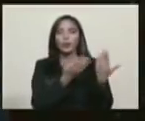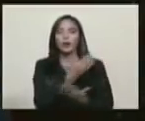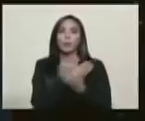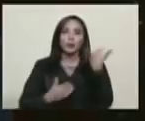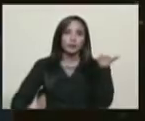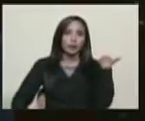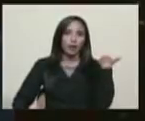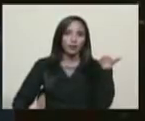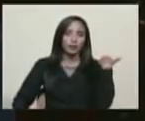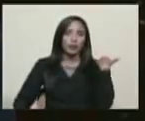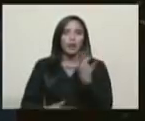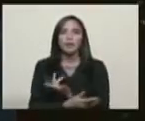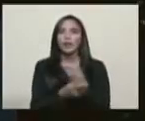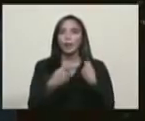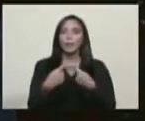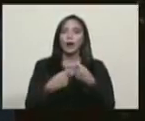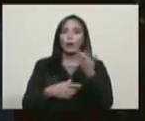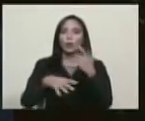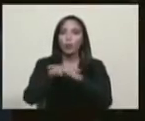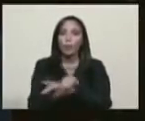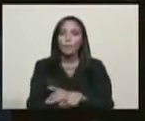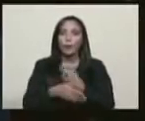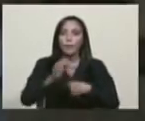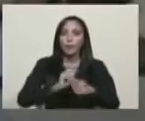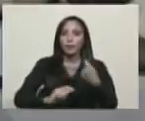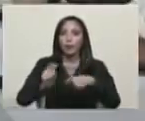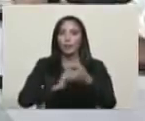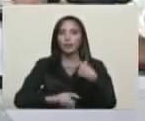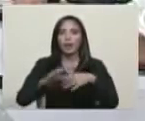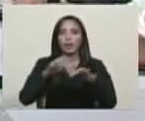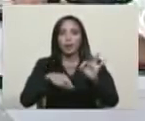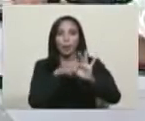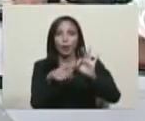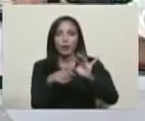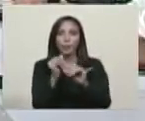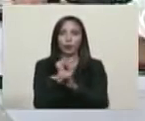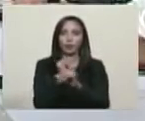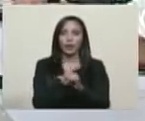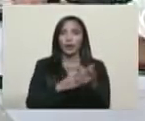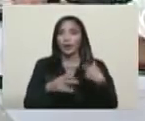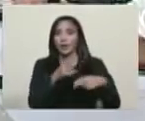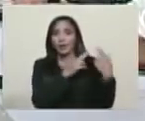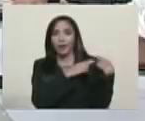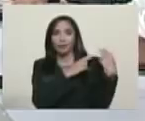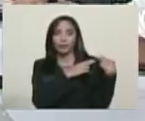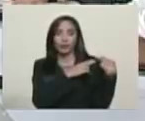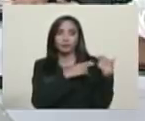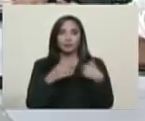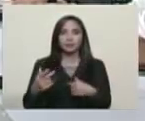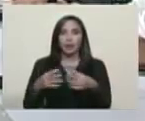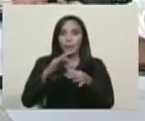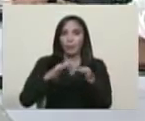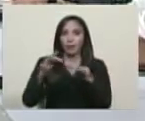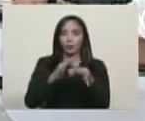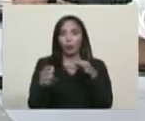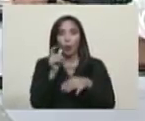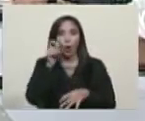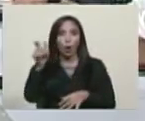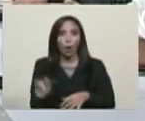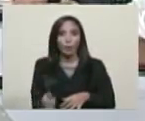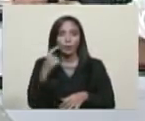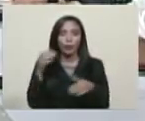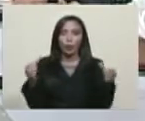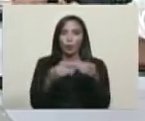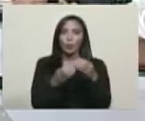de la superintendencia de criptomonedas, el jefe del Petro, este joven Jocelyn Ramírez. El